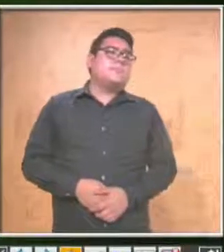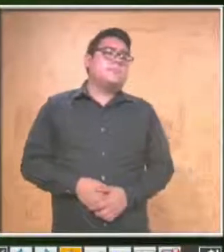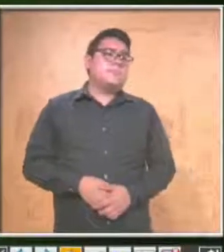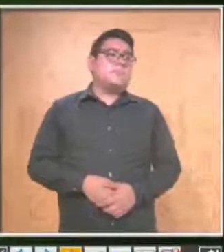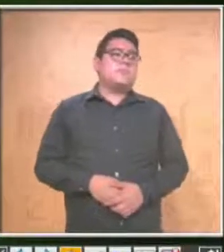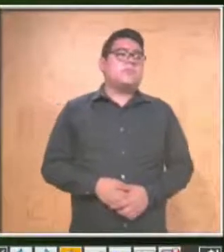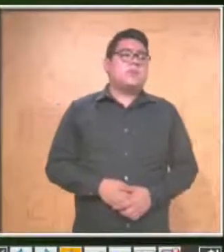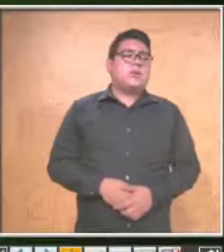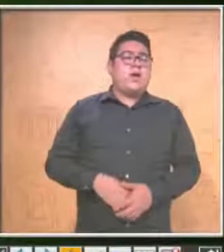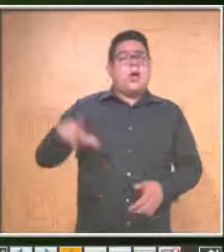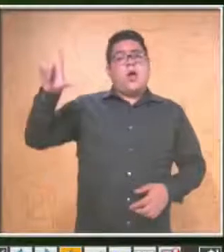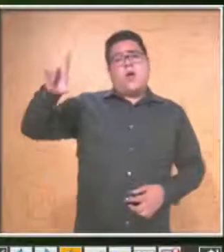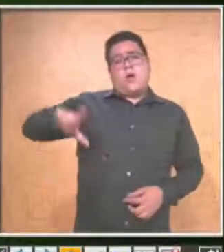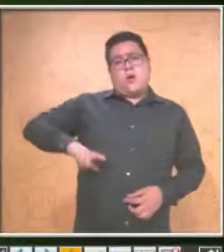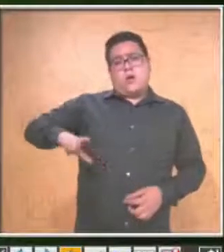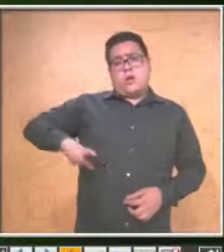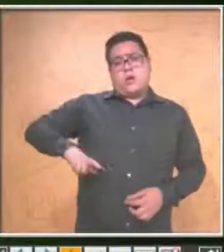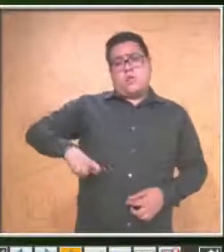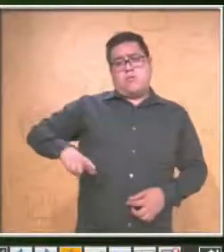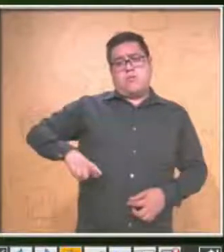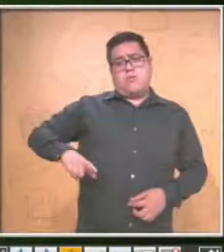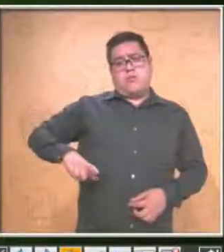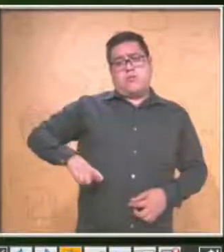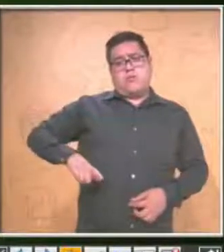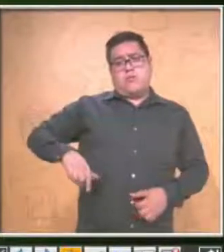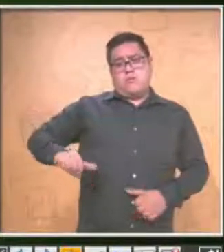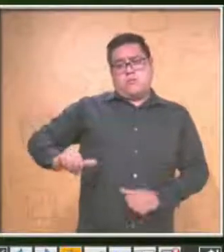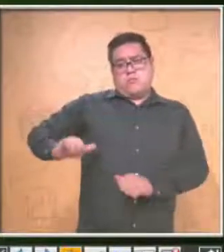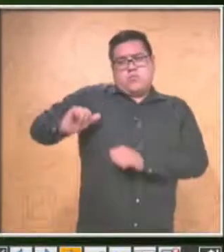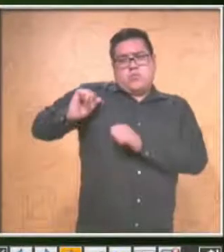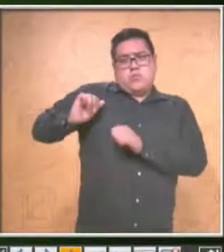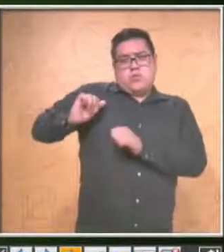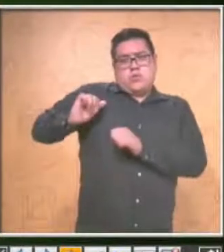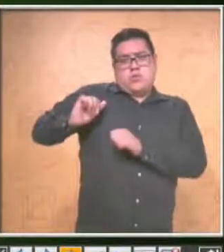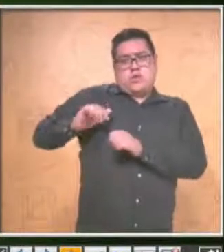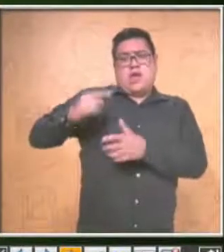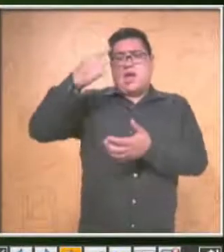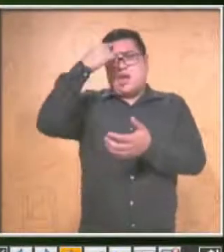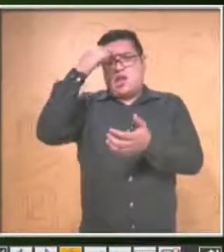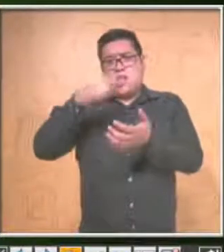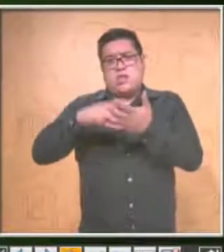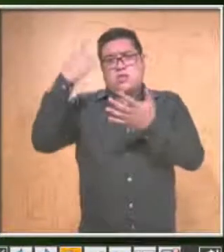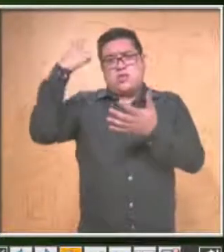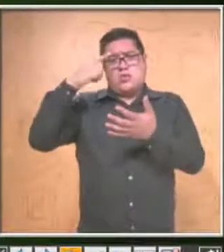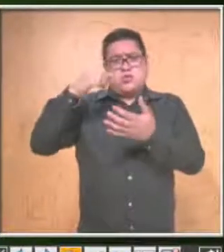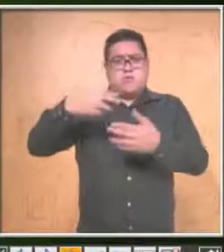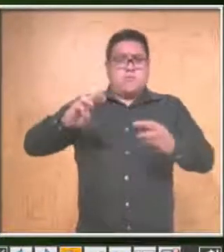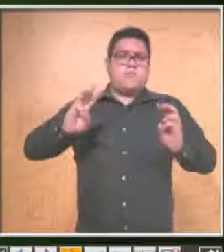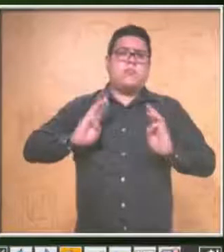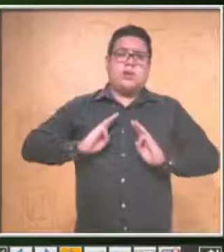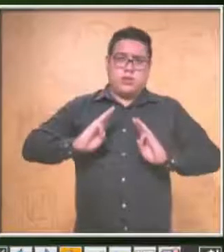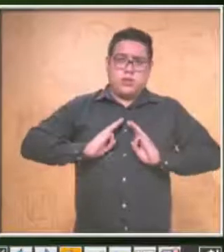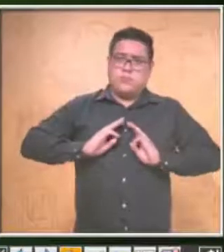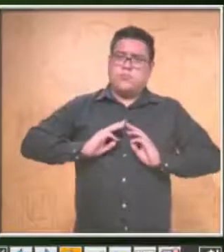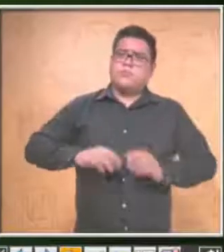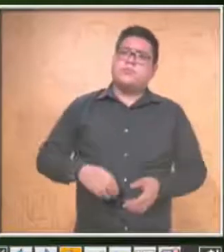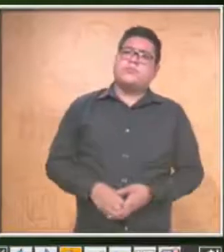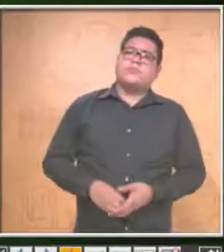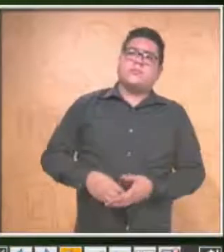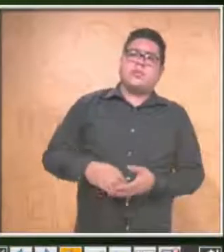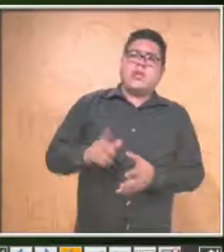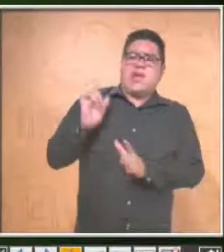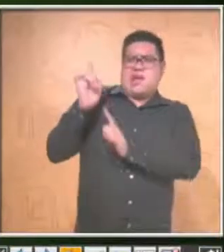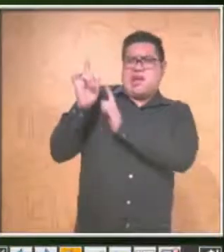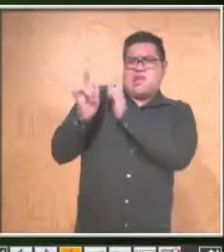Estuvieron gobernados por un régimen de gobierno teocrático militar, aunque aparece en Roma y en Grecia la idea